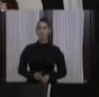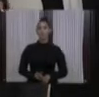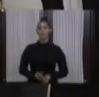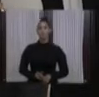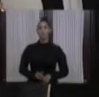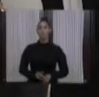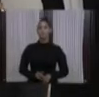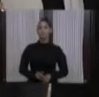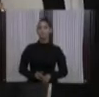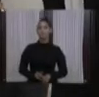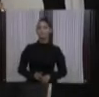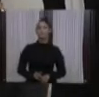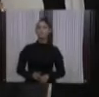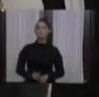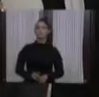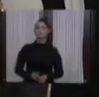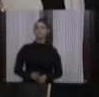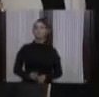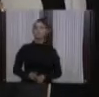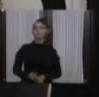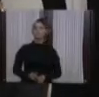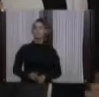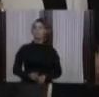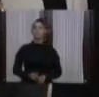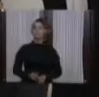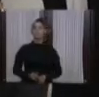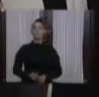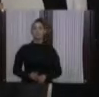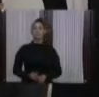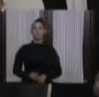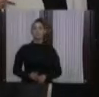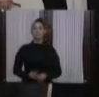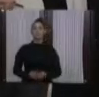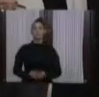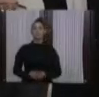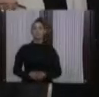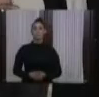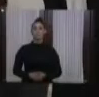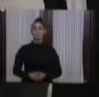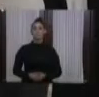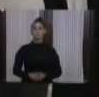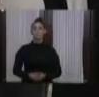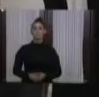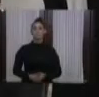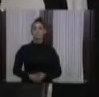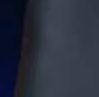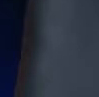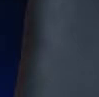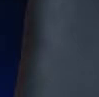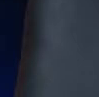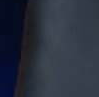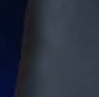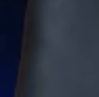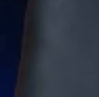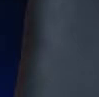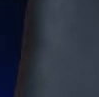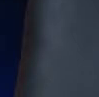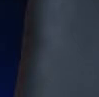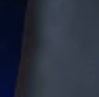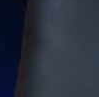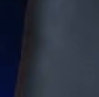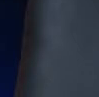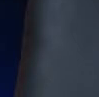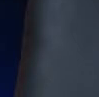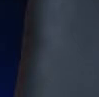más perjuicios que beneficios vamos a saludar a francis rodríguez que